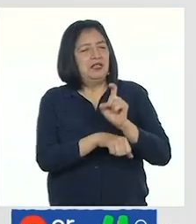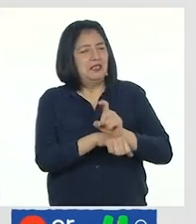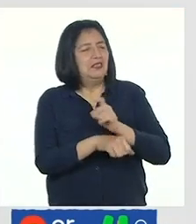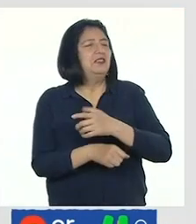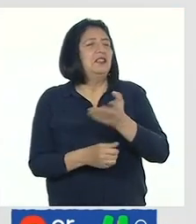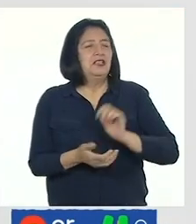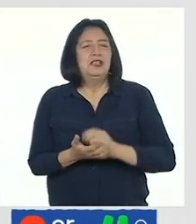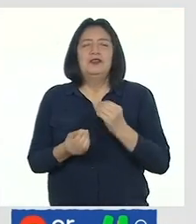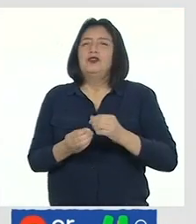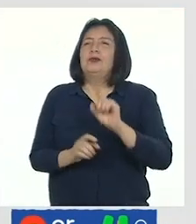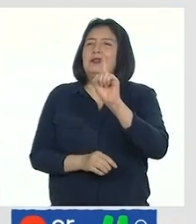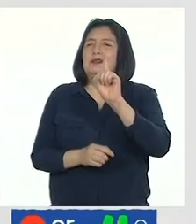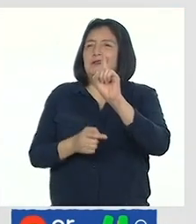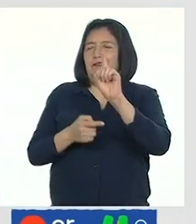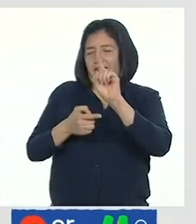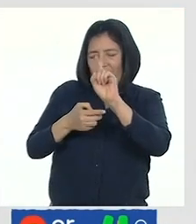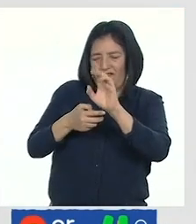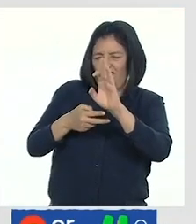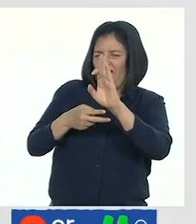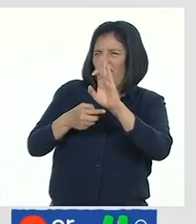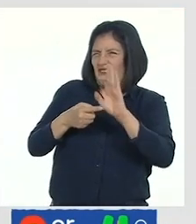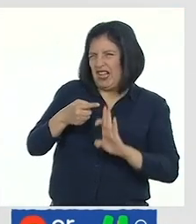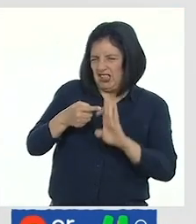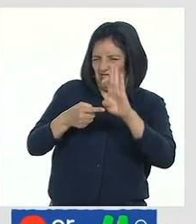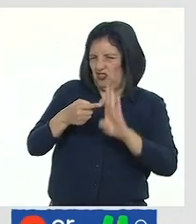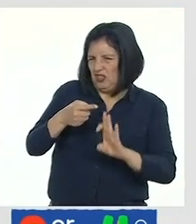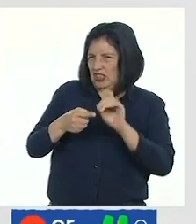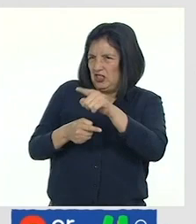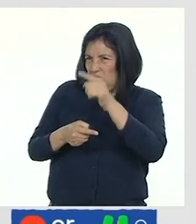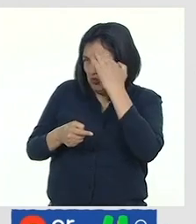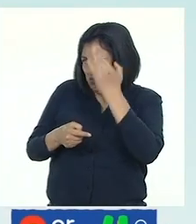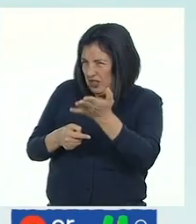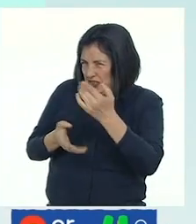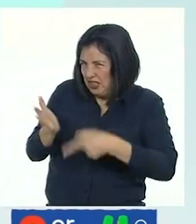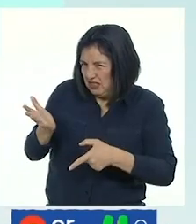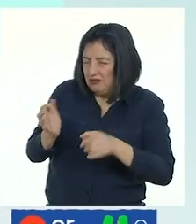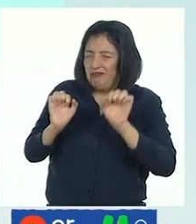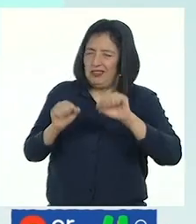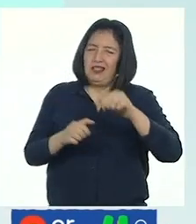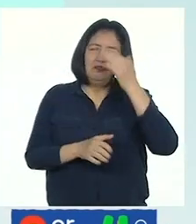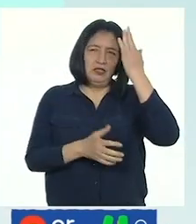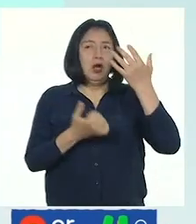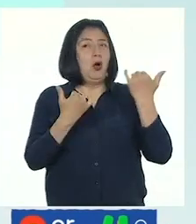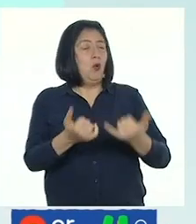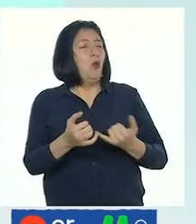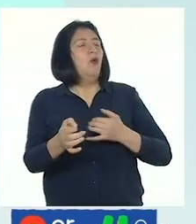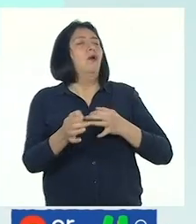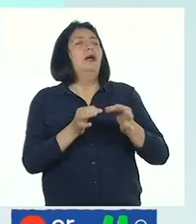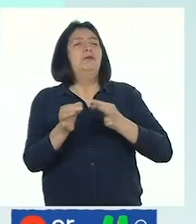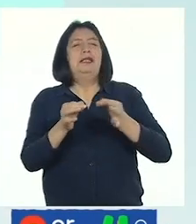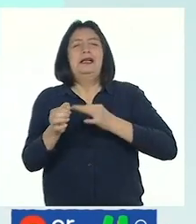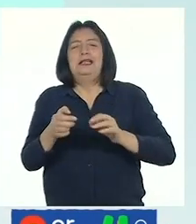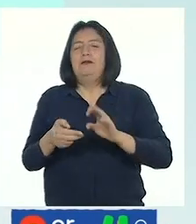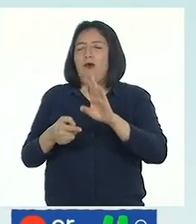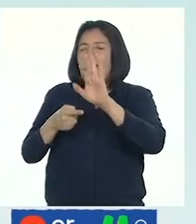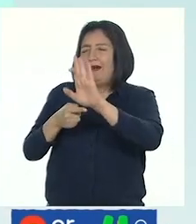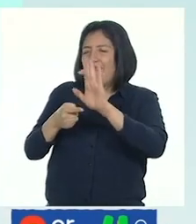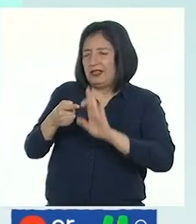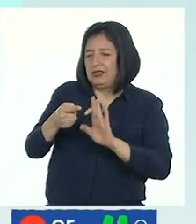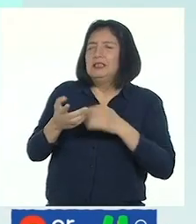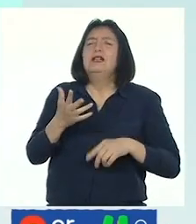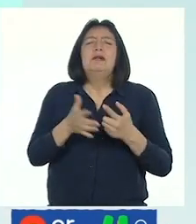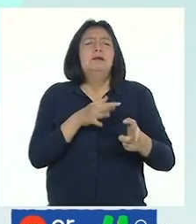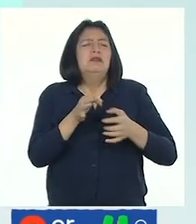enseñará mucho sobre fracciones. ¿Qué es eso? Ya lo sabrán. Hoy interpretaremos fracciones y las usaremos